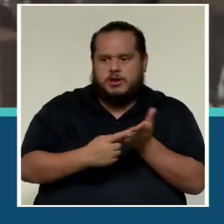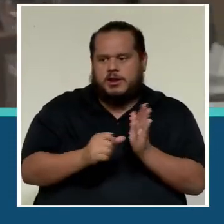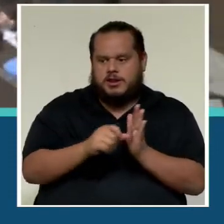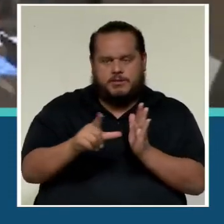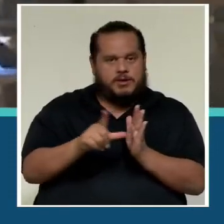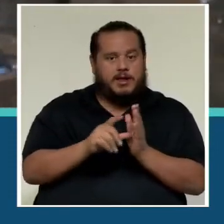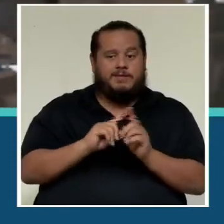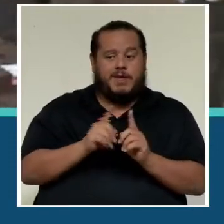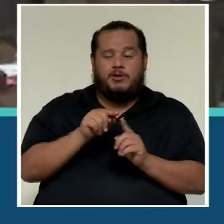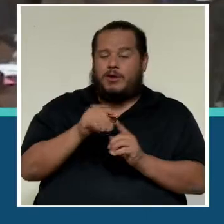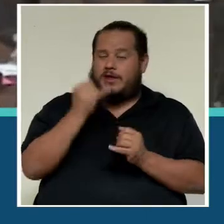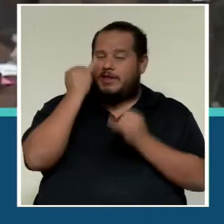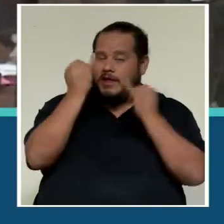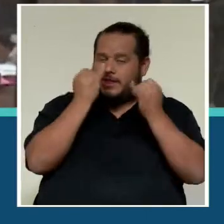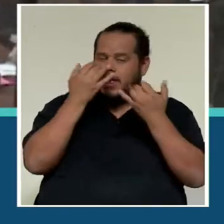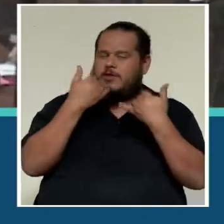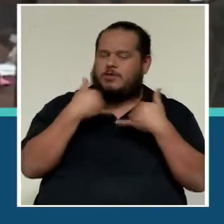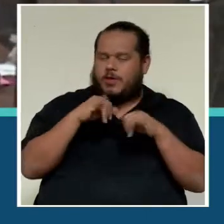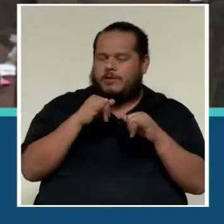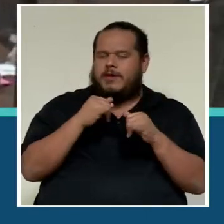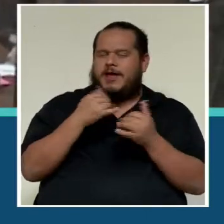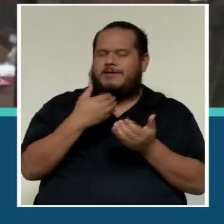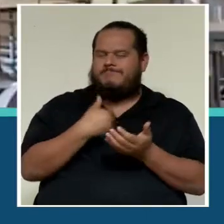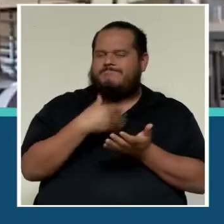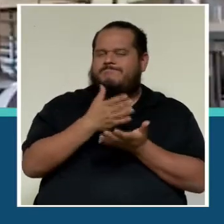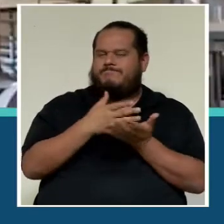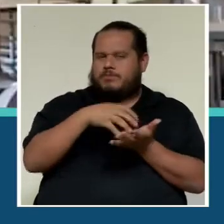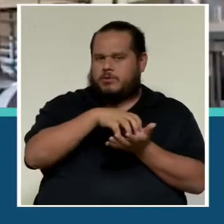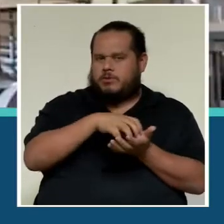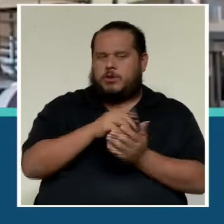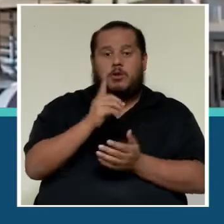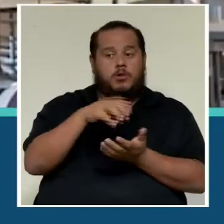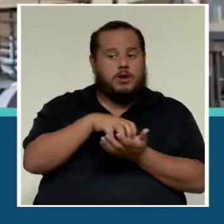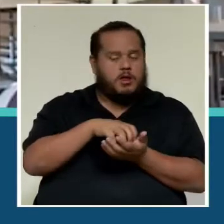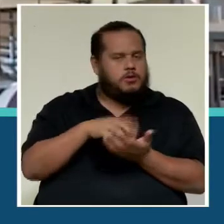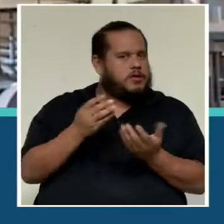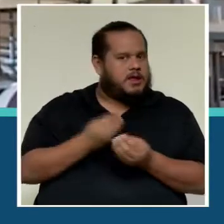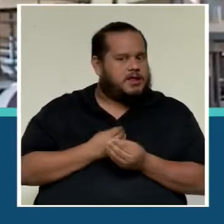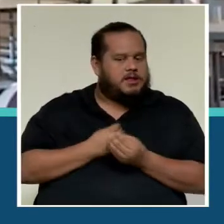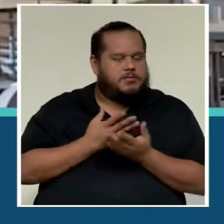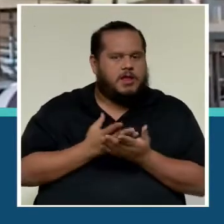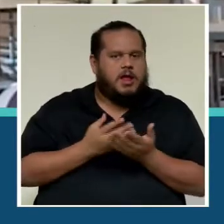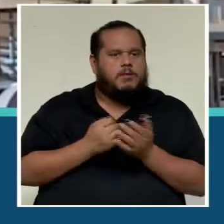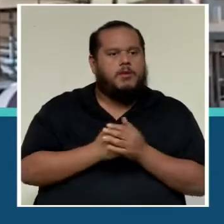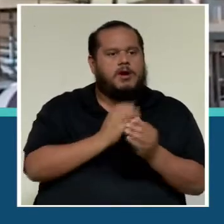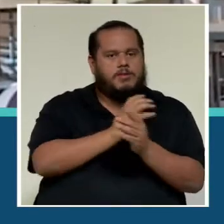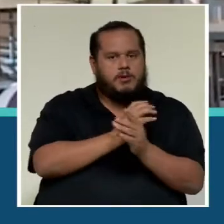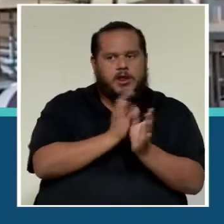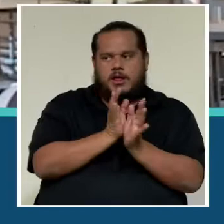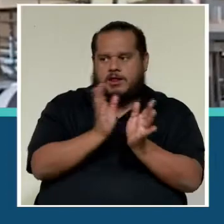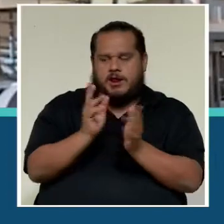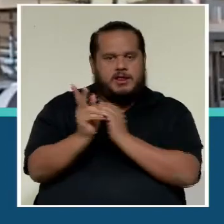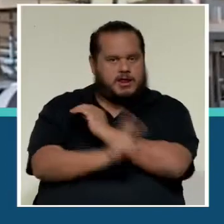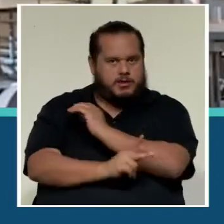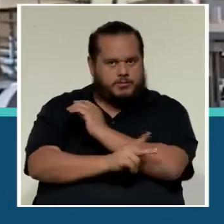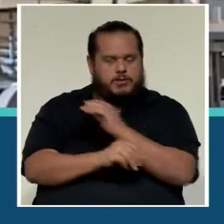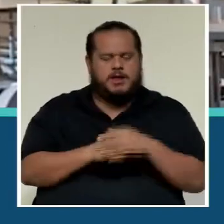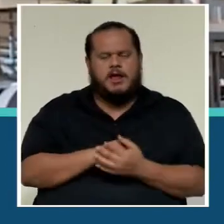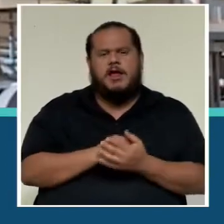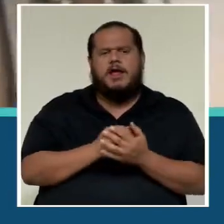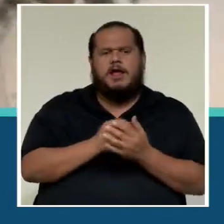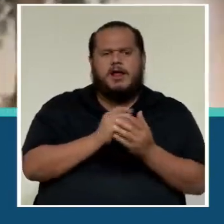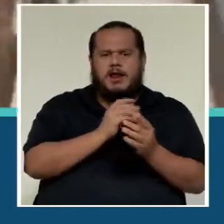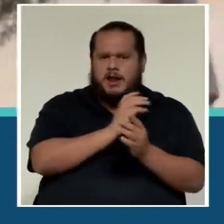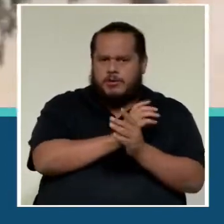esta iniciativa aún sigue generando dudas. Una de estas es expresada por la Procuraduría General de la República, quien asegura